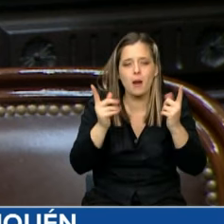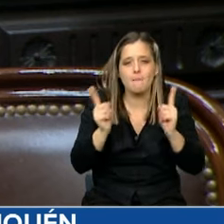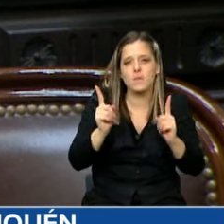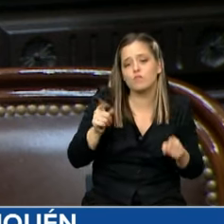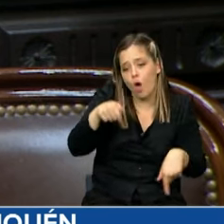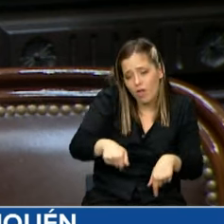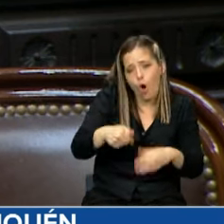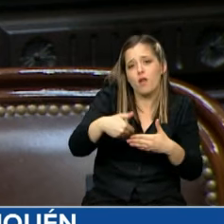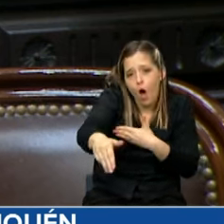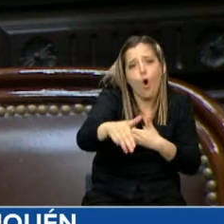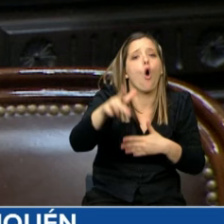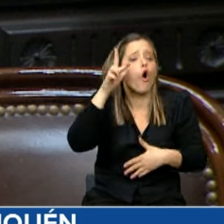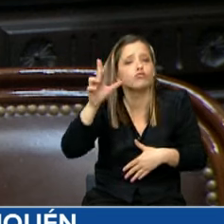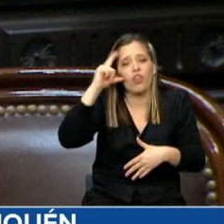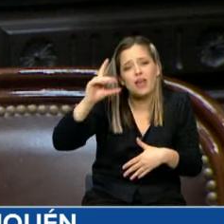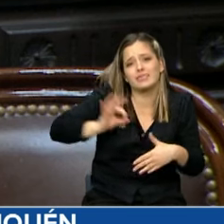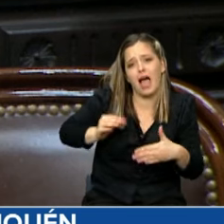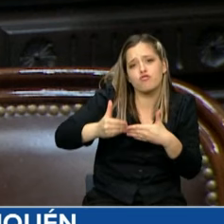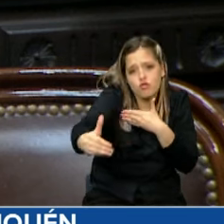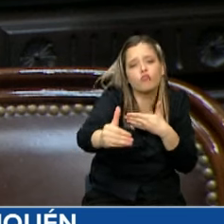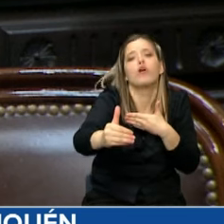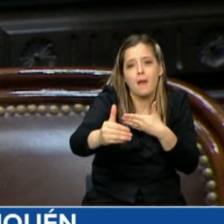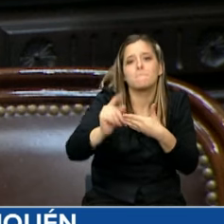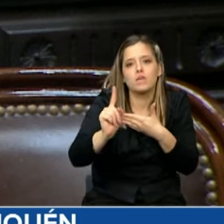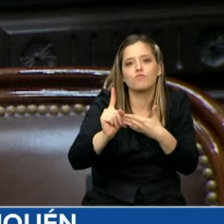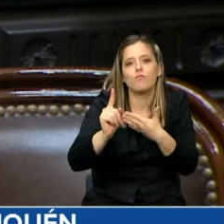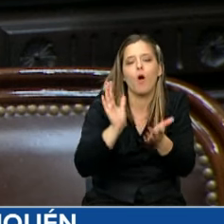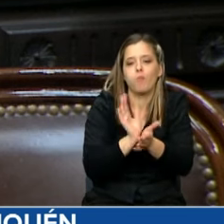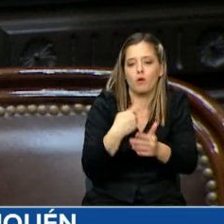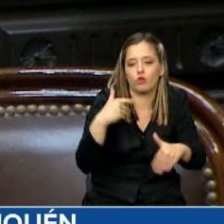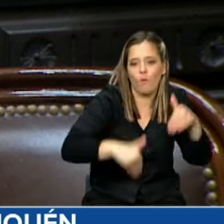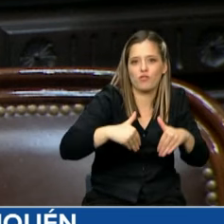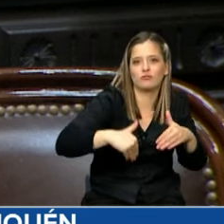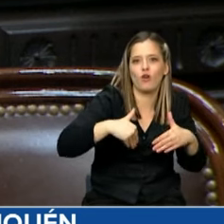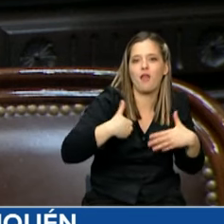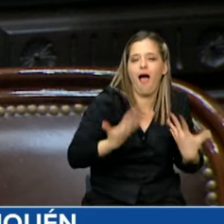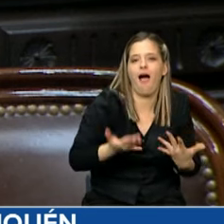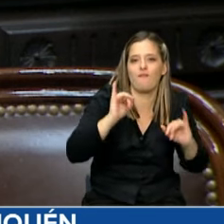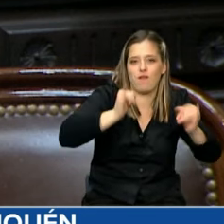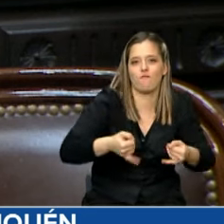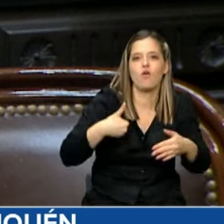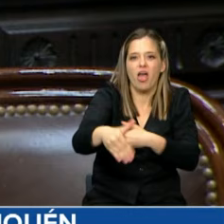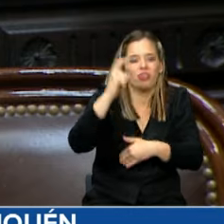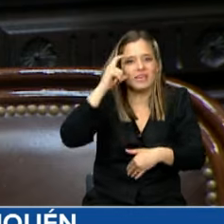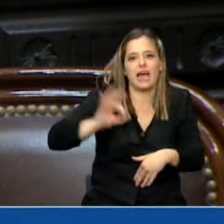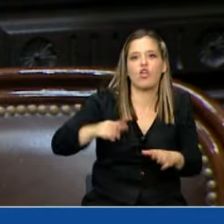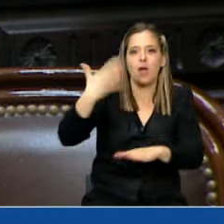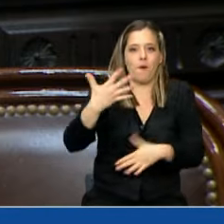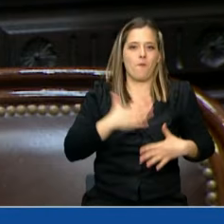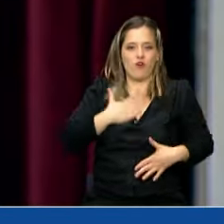10 años que seguramente muchos de los que los vamos a votar Hoy acá positivamente vamos a estar orgullosos much Muchísimas gracias señor